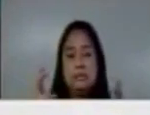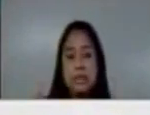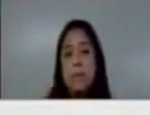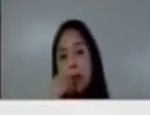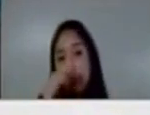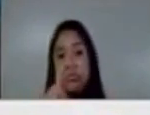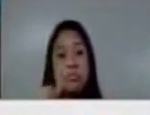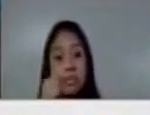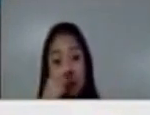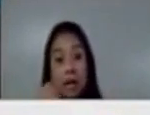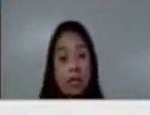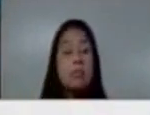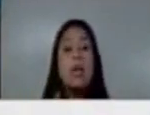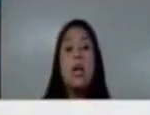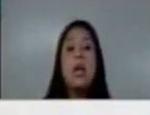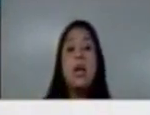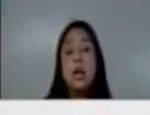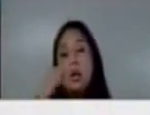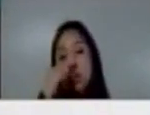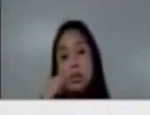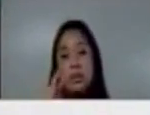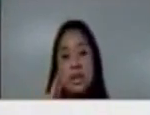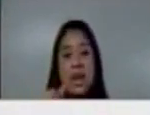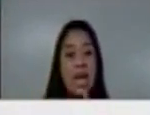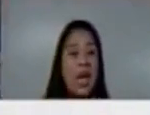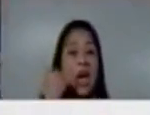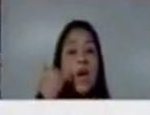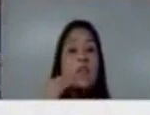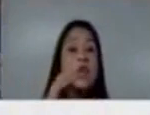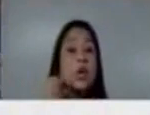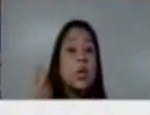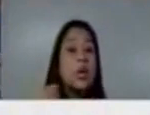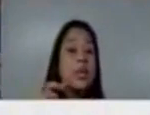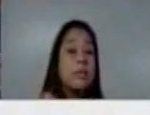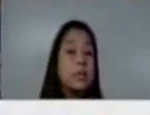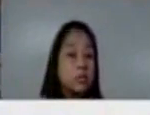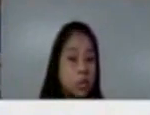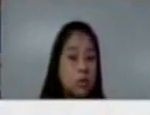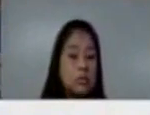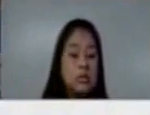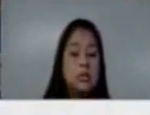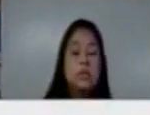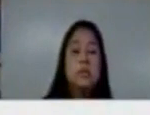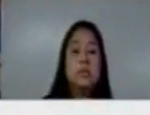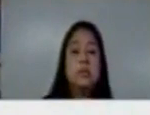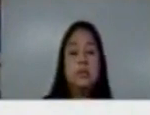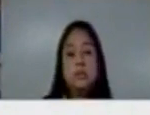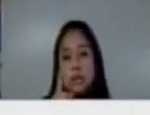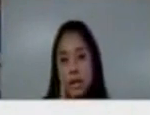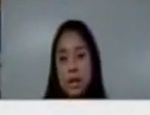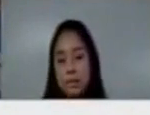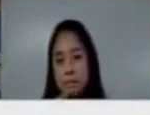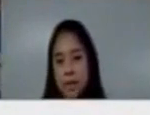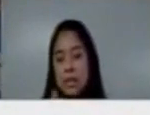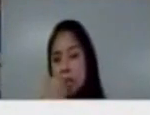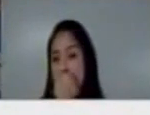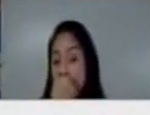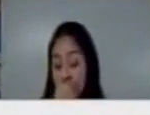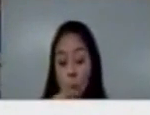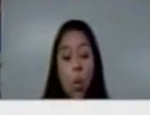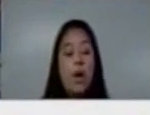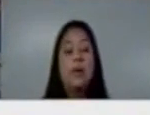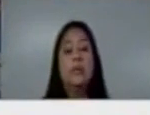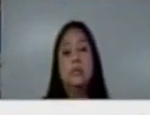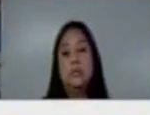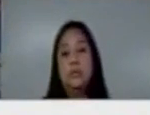y tráfico ilícito de migrantes y todo el tipo de de tráfico de drogas,